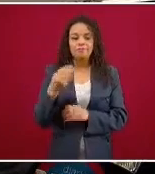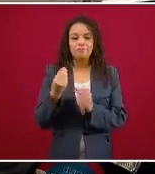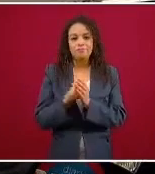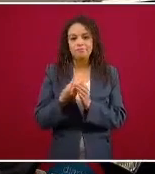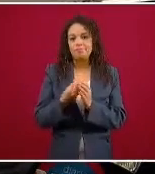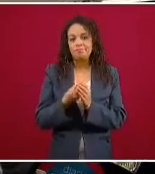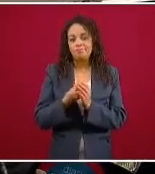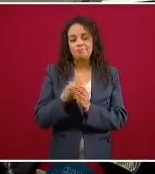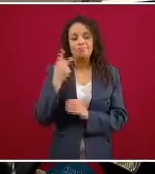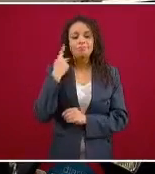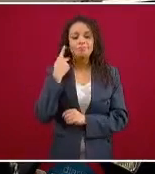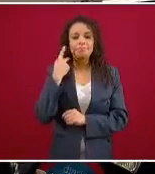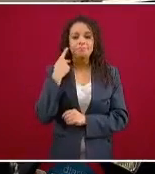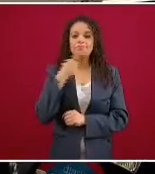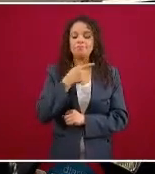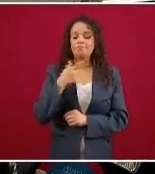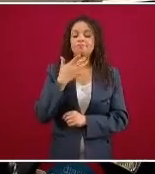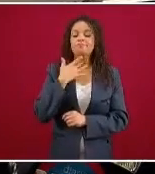petrolera,